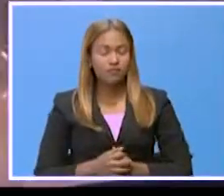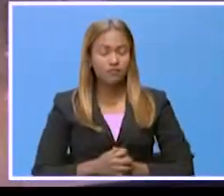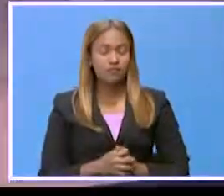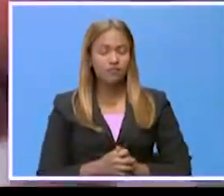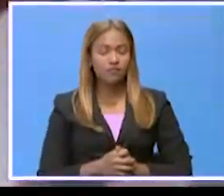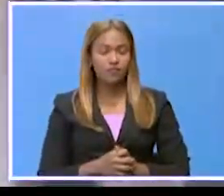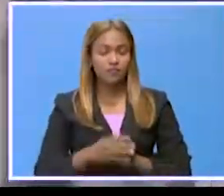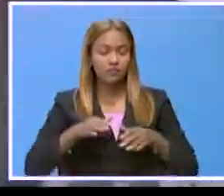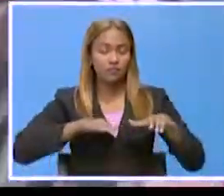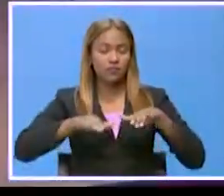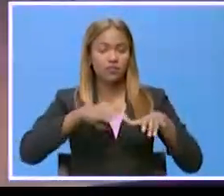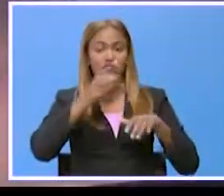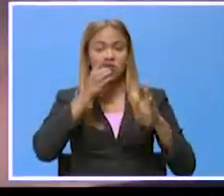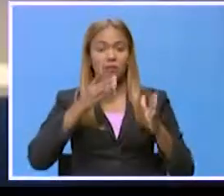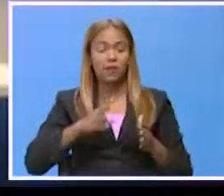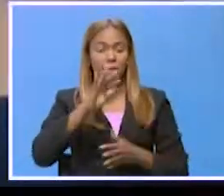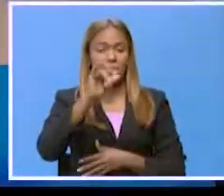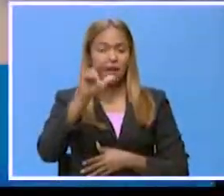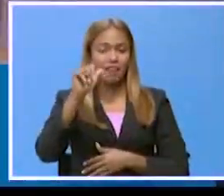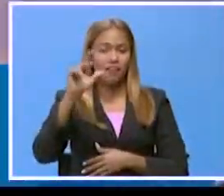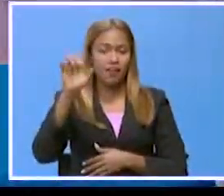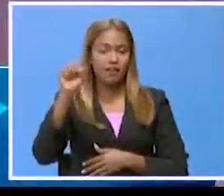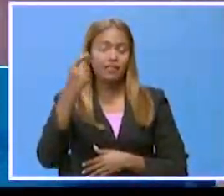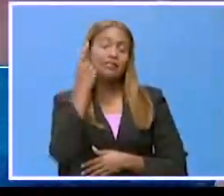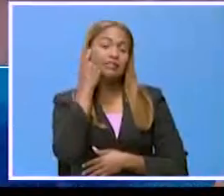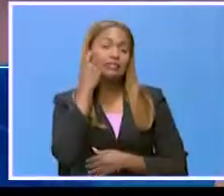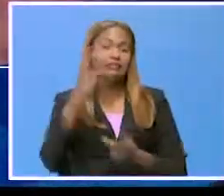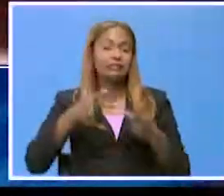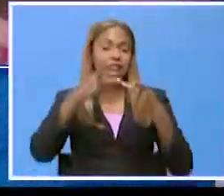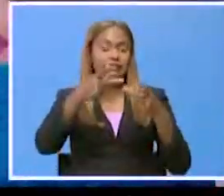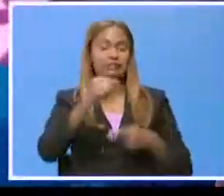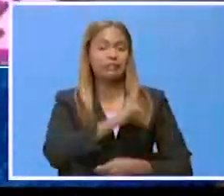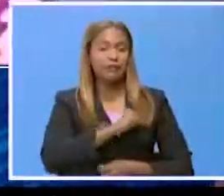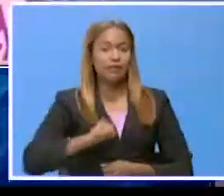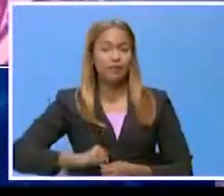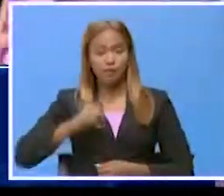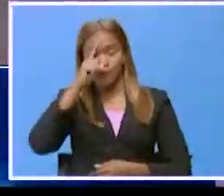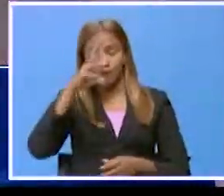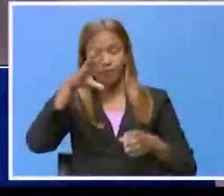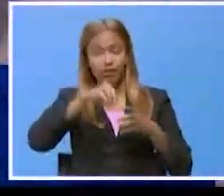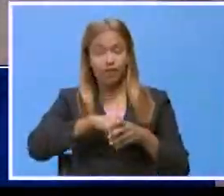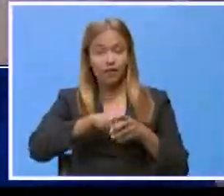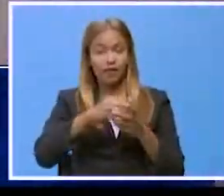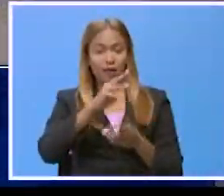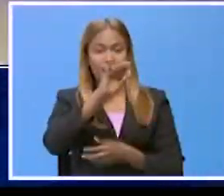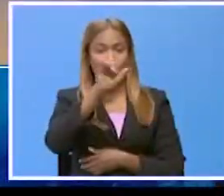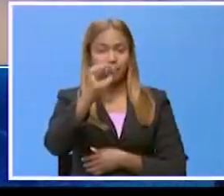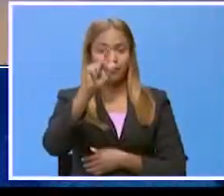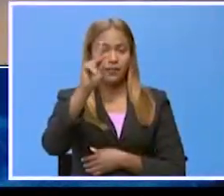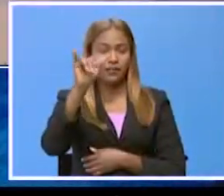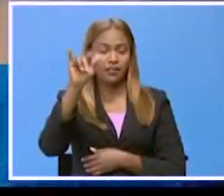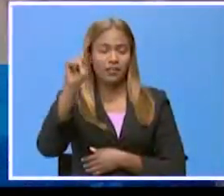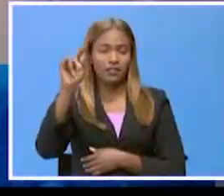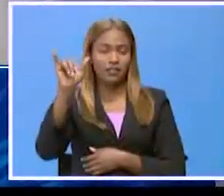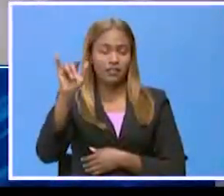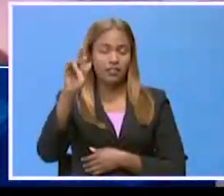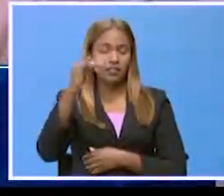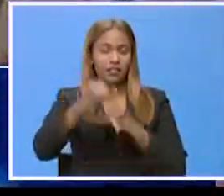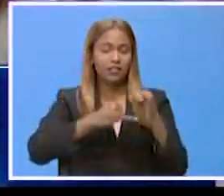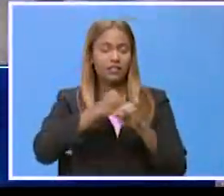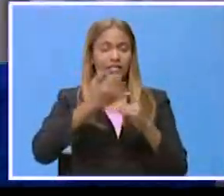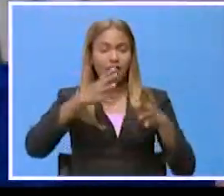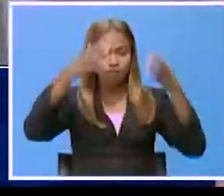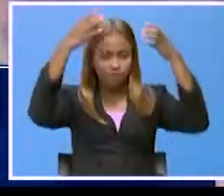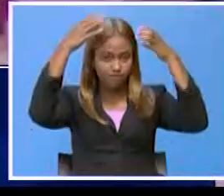la modelo dominicana maría vargas que recientemente visitó el salvador para participar en miss petite internacional se alzó con la corona en el